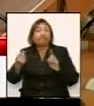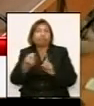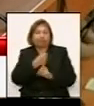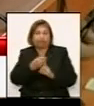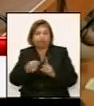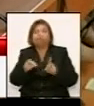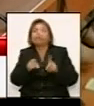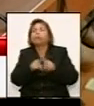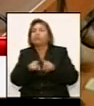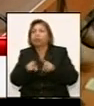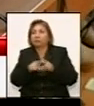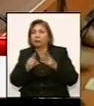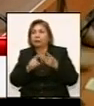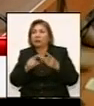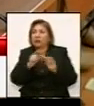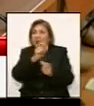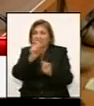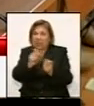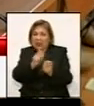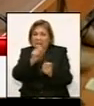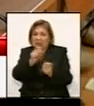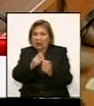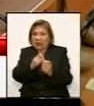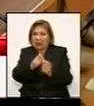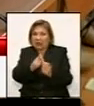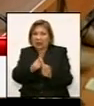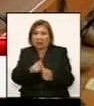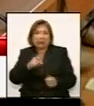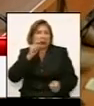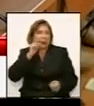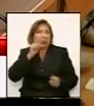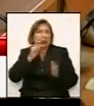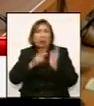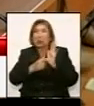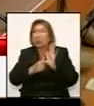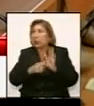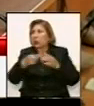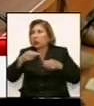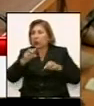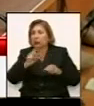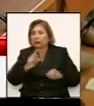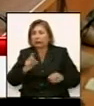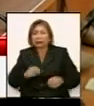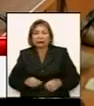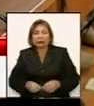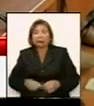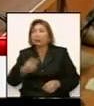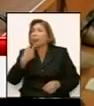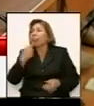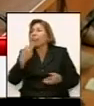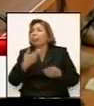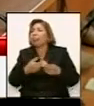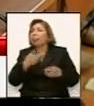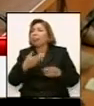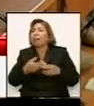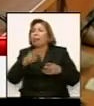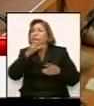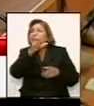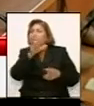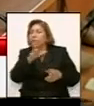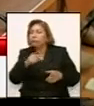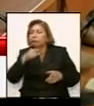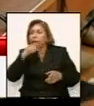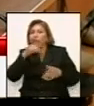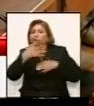se le conoce como pornovenganza o pornografía no consentida. Consiste, como dice su nombre, en la difusión de imágenes íntimas